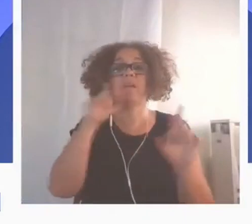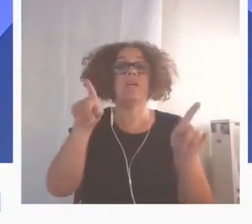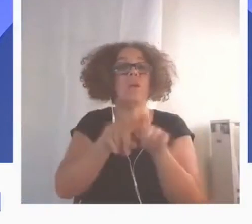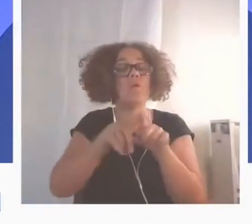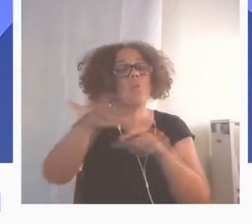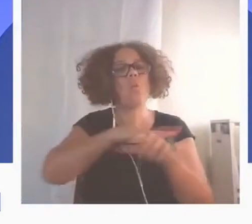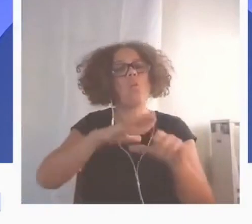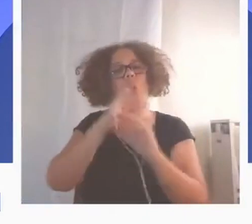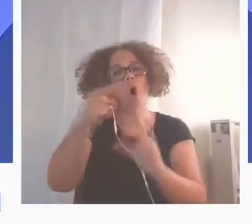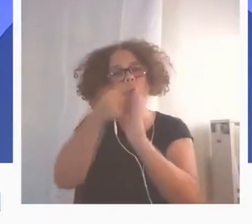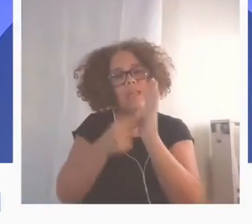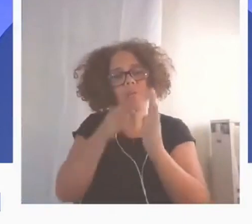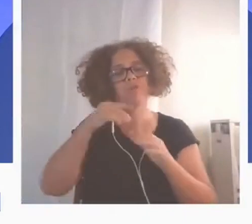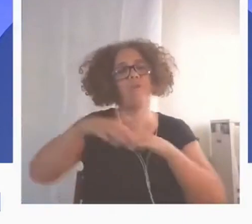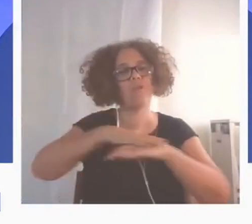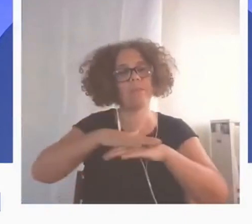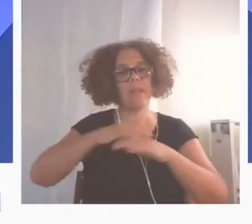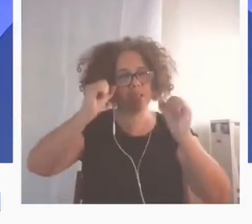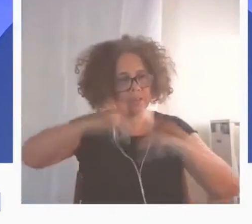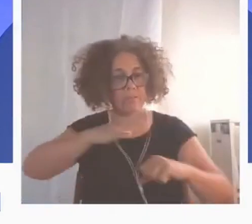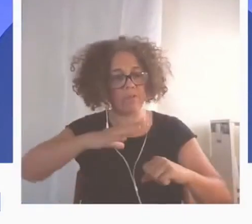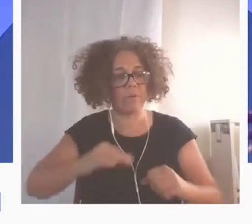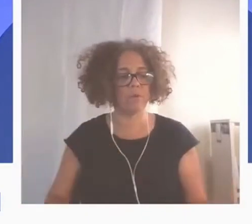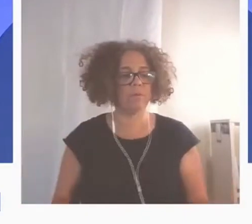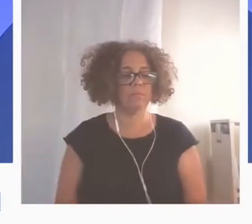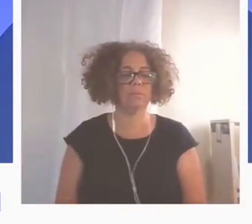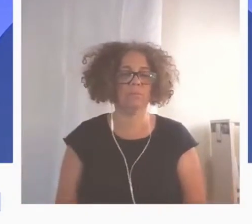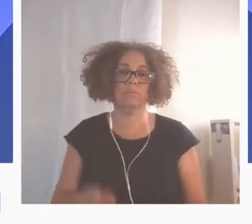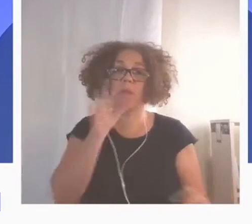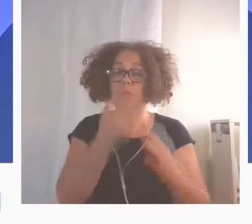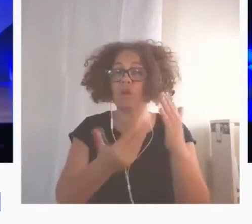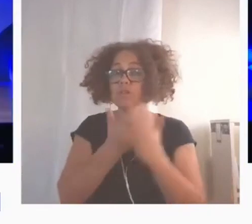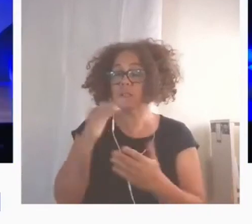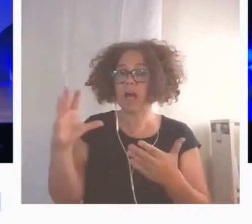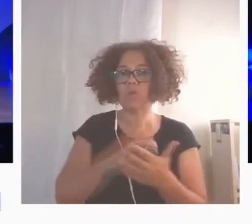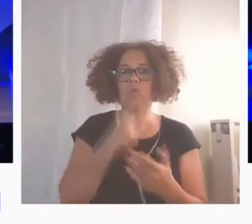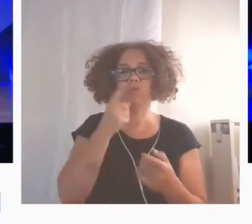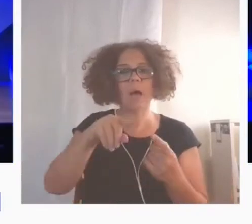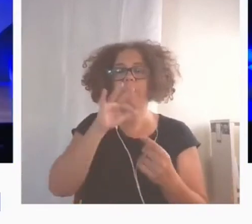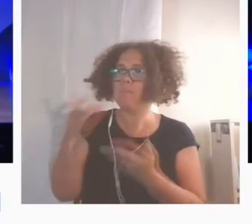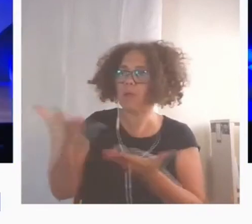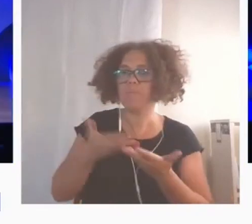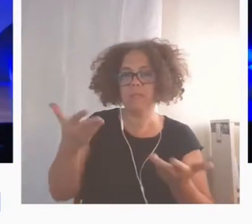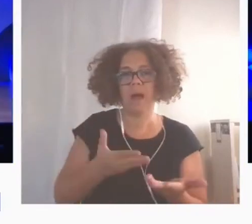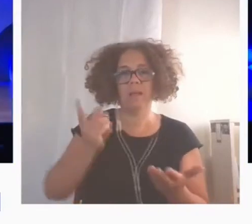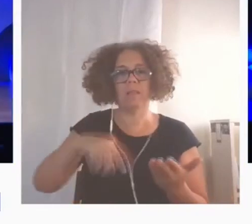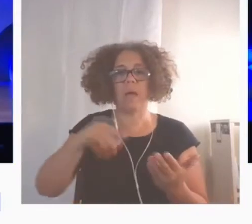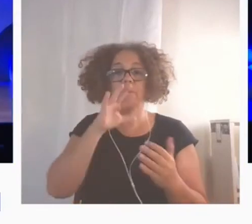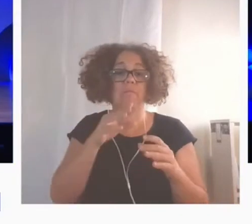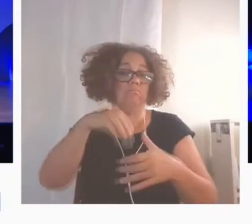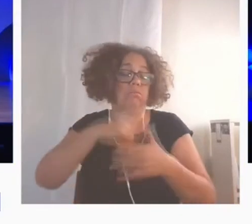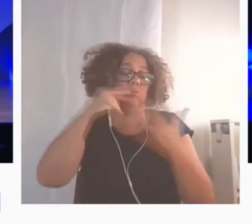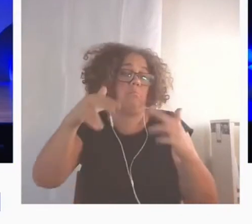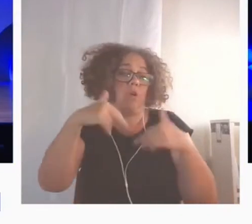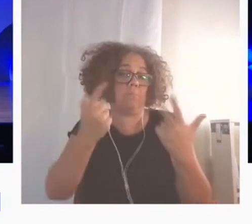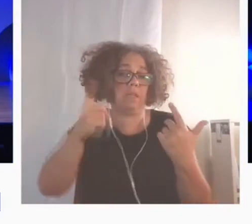objetivos fundamentales para ponerlo en marcha. Muy bien, muchas gracias. Buenos días una vez más a todos. Muchas gracias por invitar y por nos permitir dar a